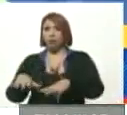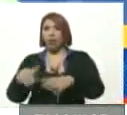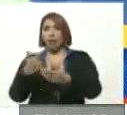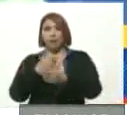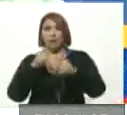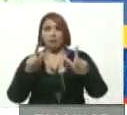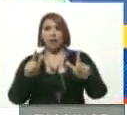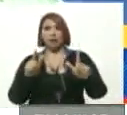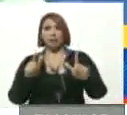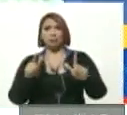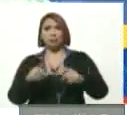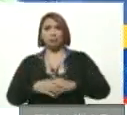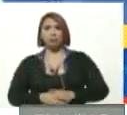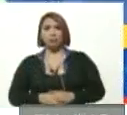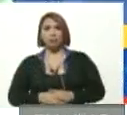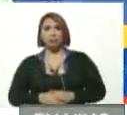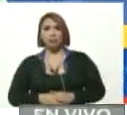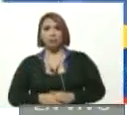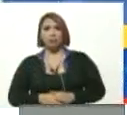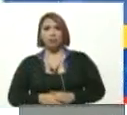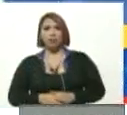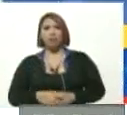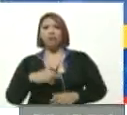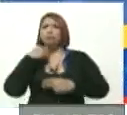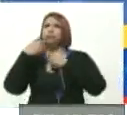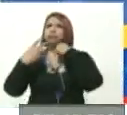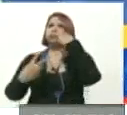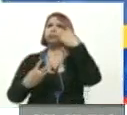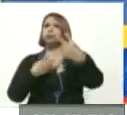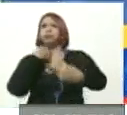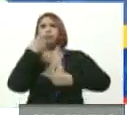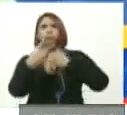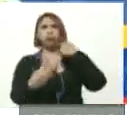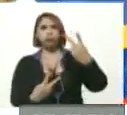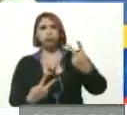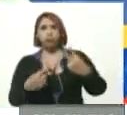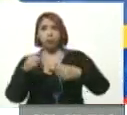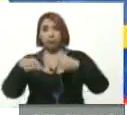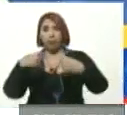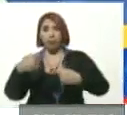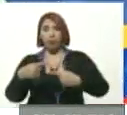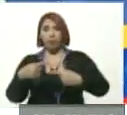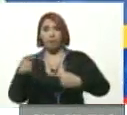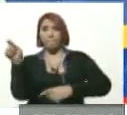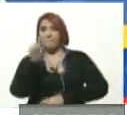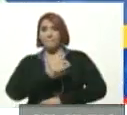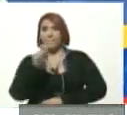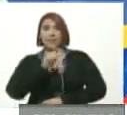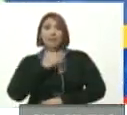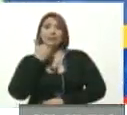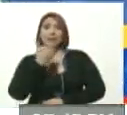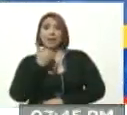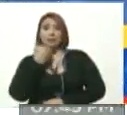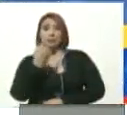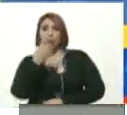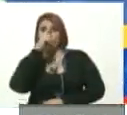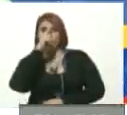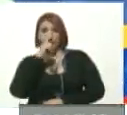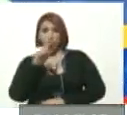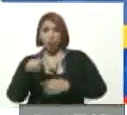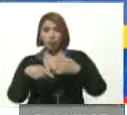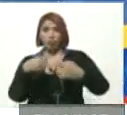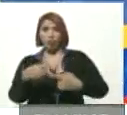Se levantó un estado de opinión. Luego de pasar varios meses, casi un año, después